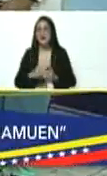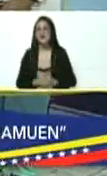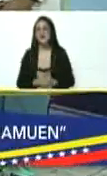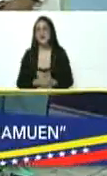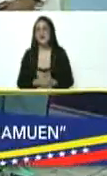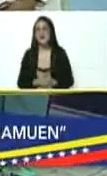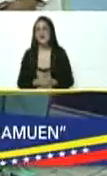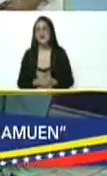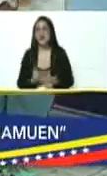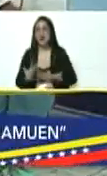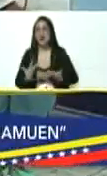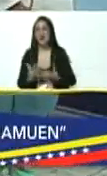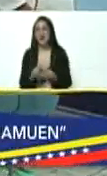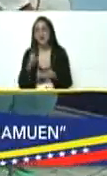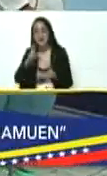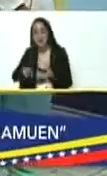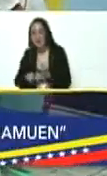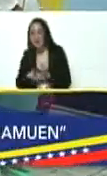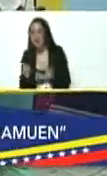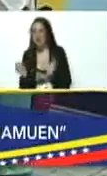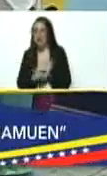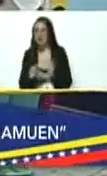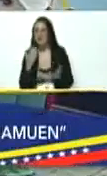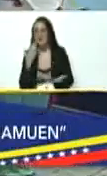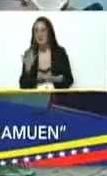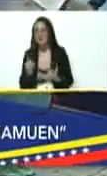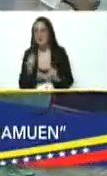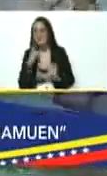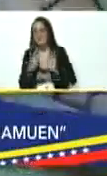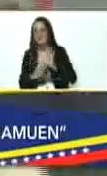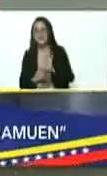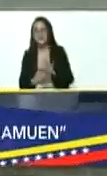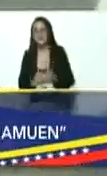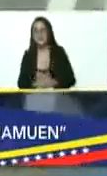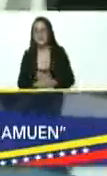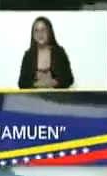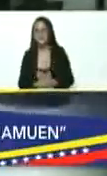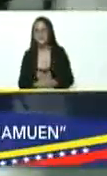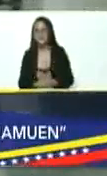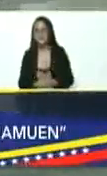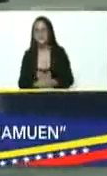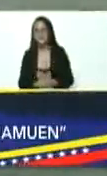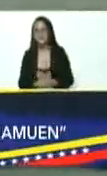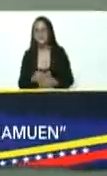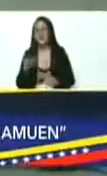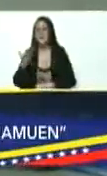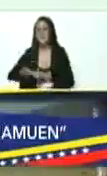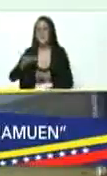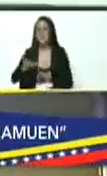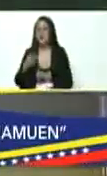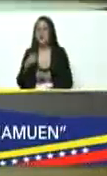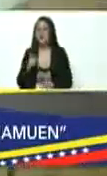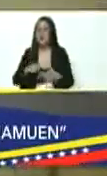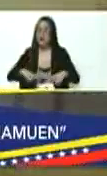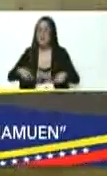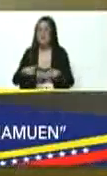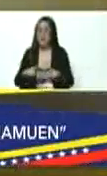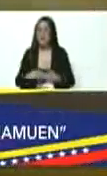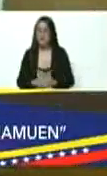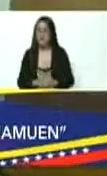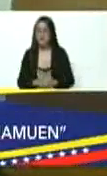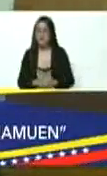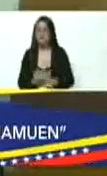aquí con nosotros. Vamos a hacer el recorrido rápidamente para que nos presente en este CDI la importancia de este espacio